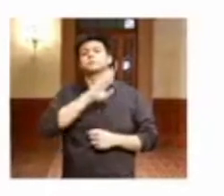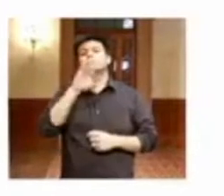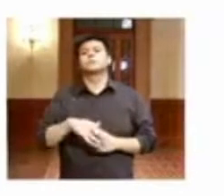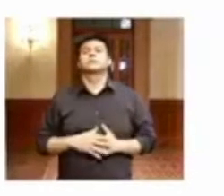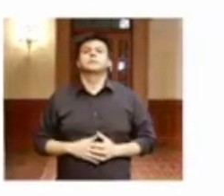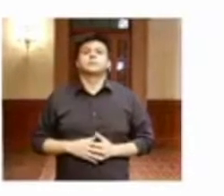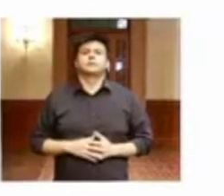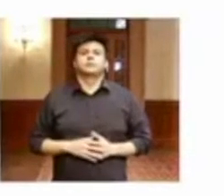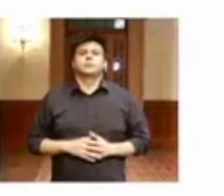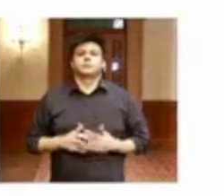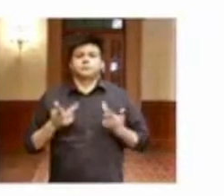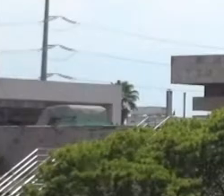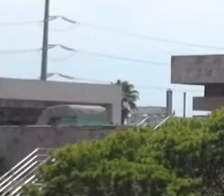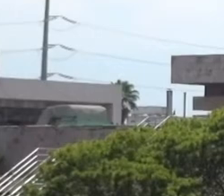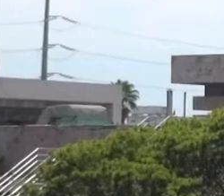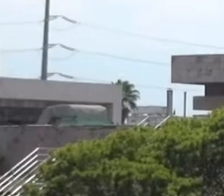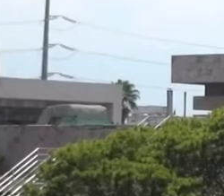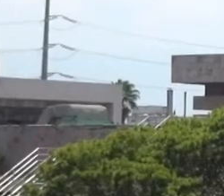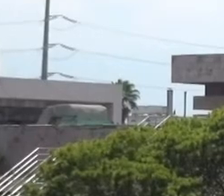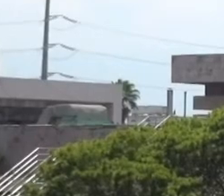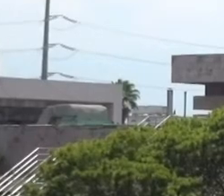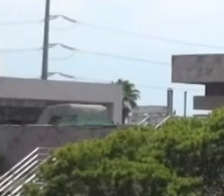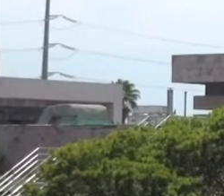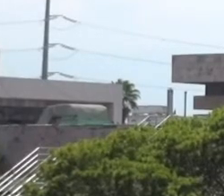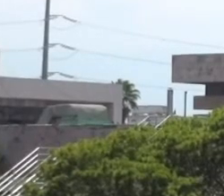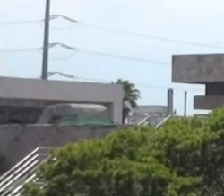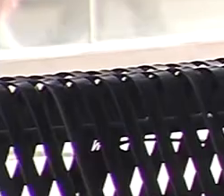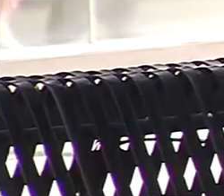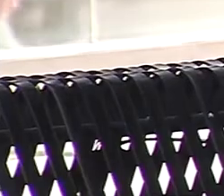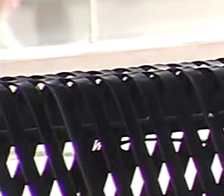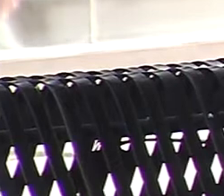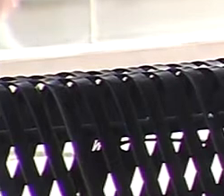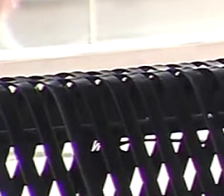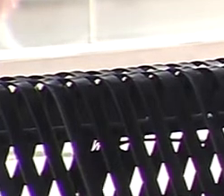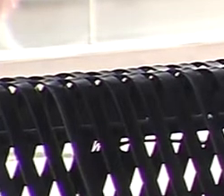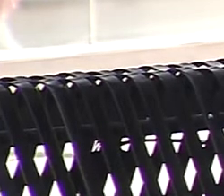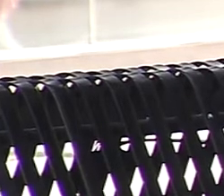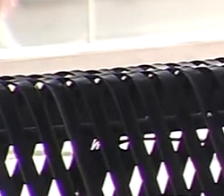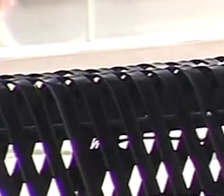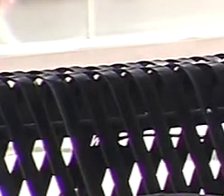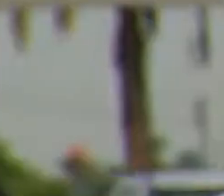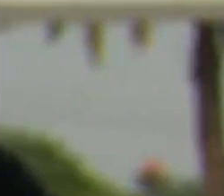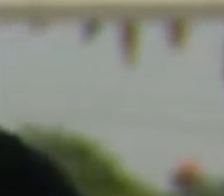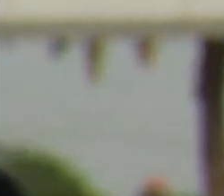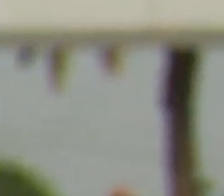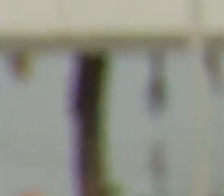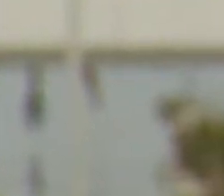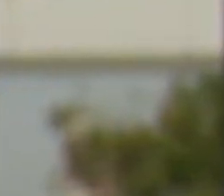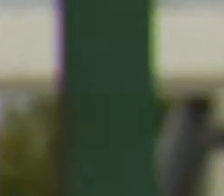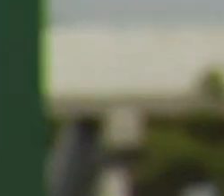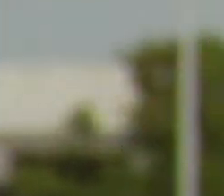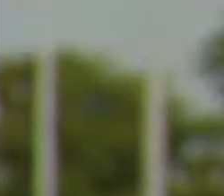instituto mexicano del seguro social corresponde a un hombre de 90 años habitante del municipio de escobedo y que no